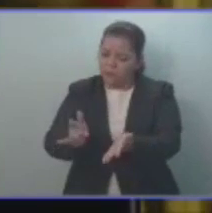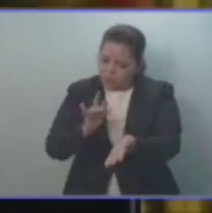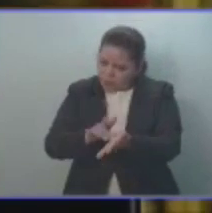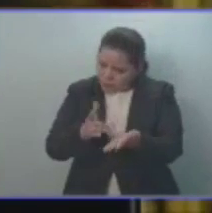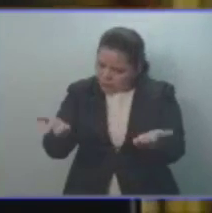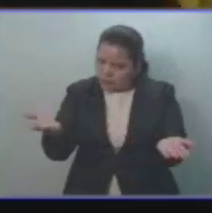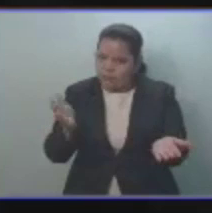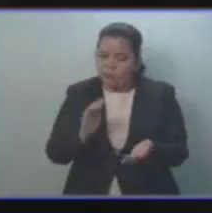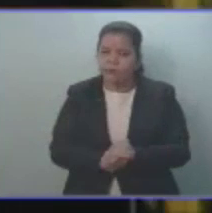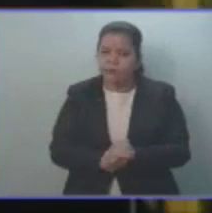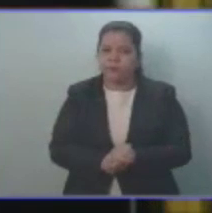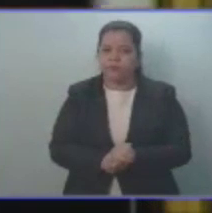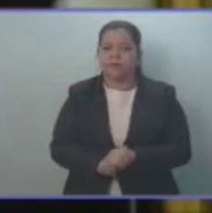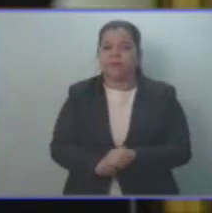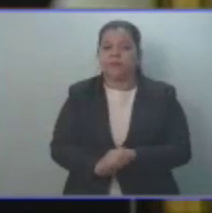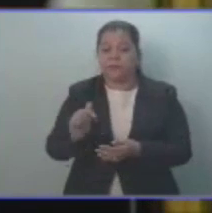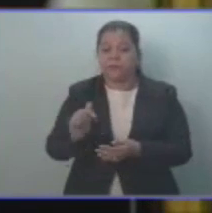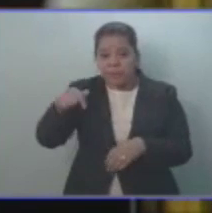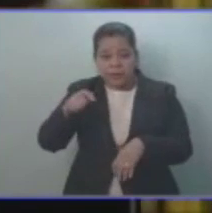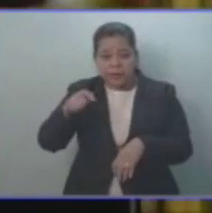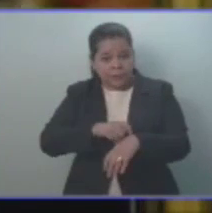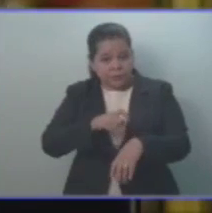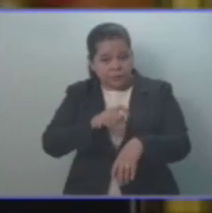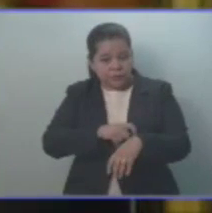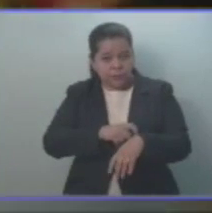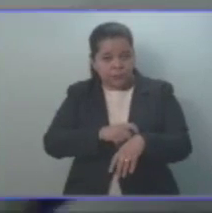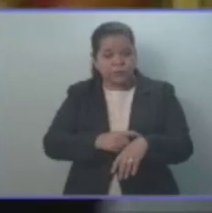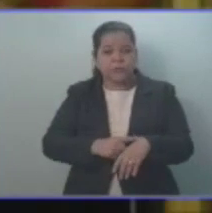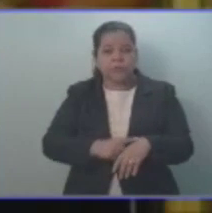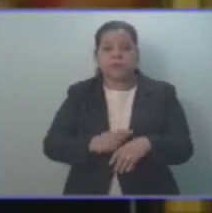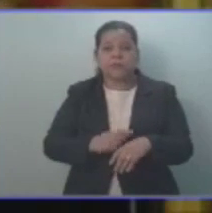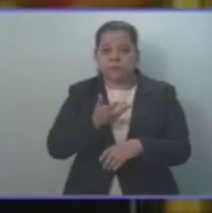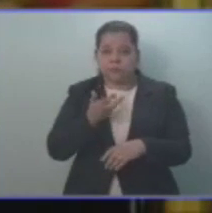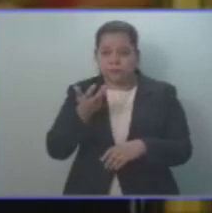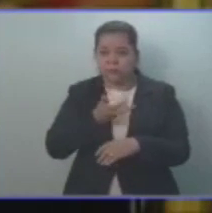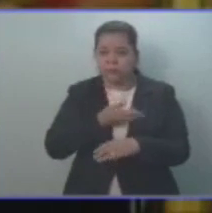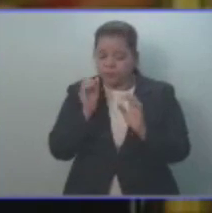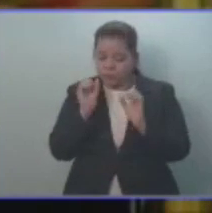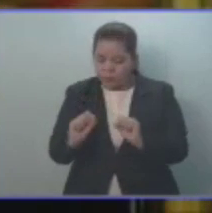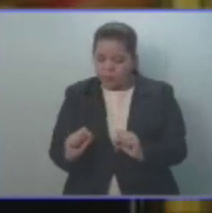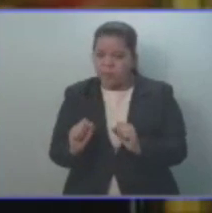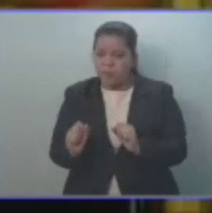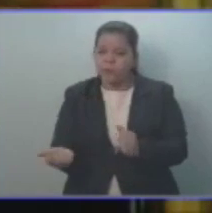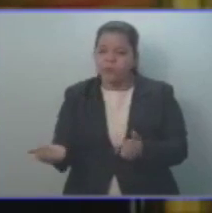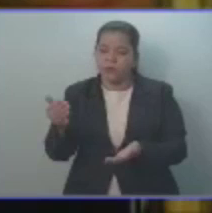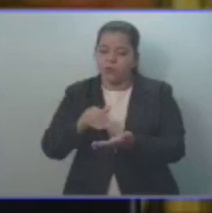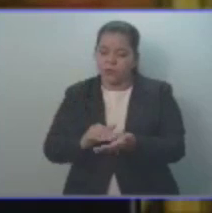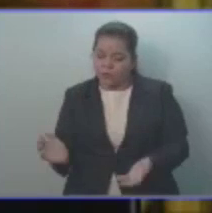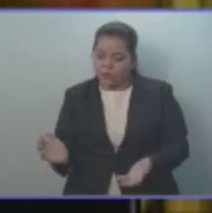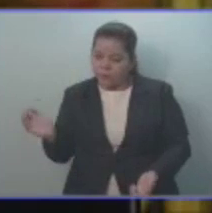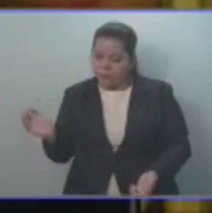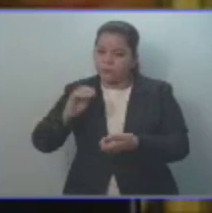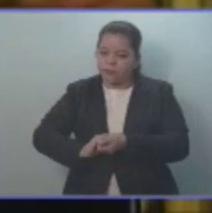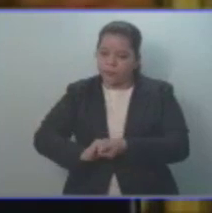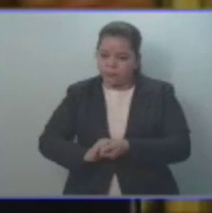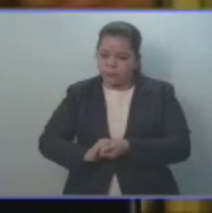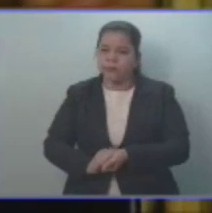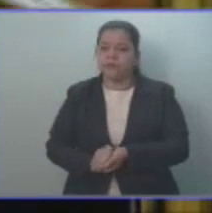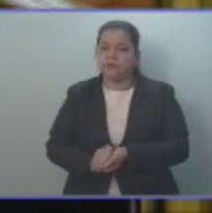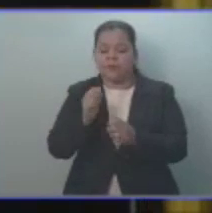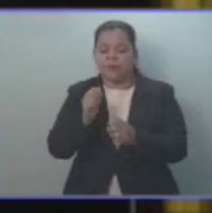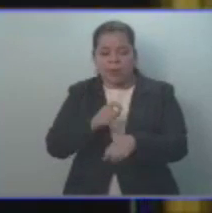Aprovechémosla. Es el momento de la reconciliación. Es el momento de